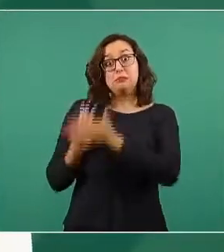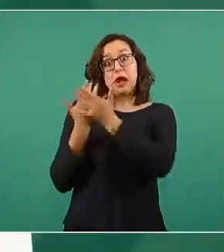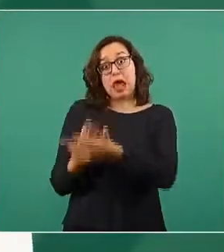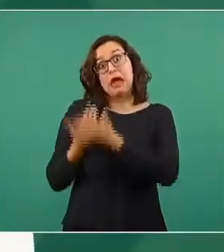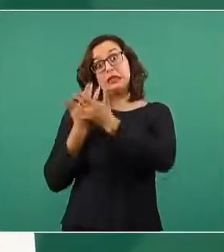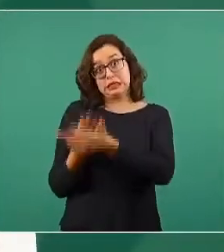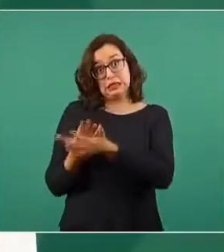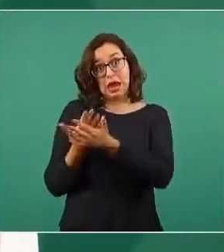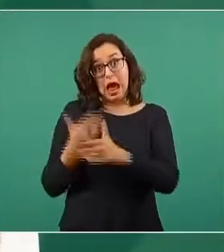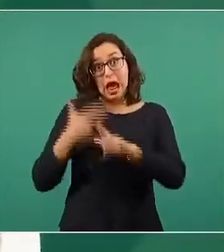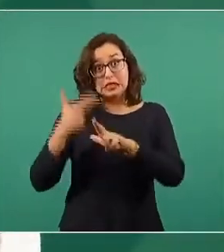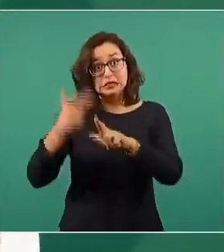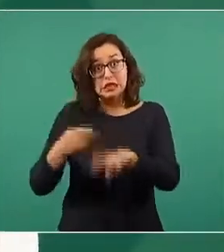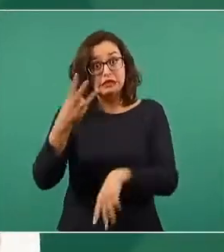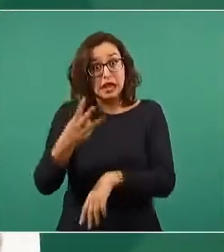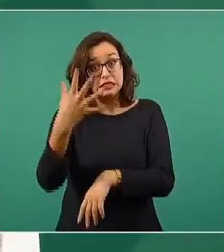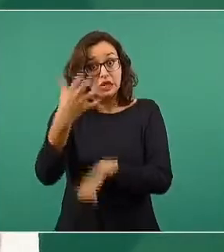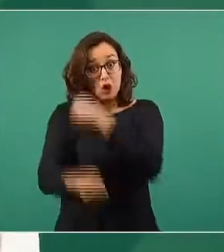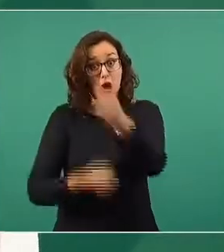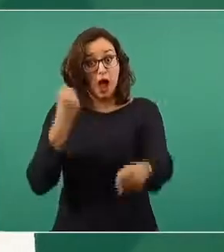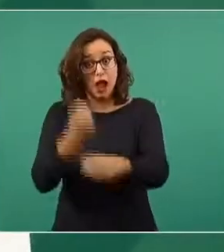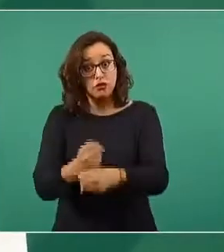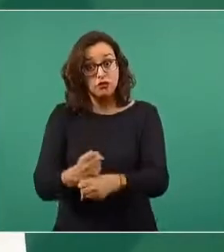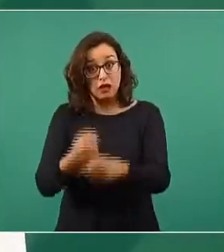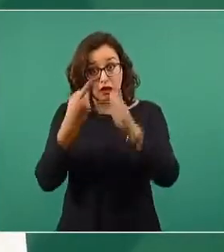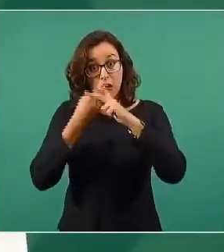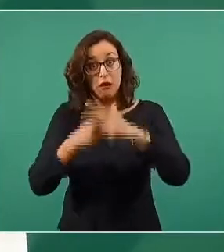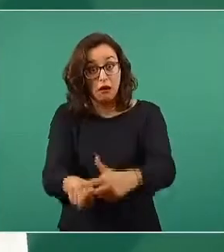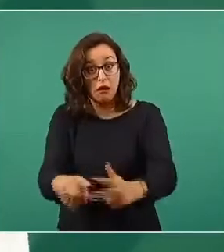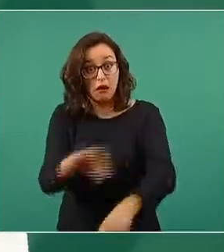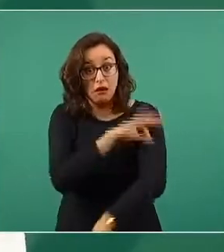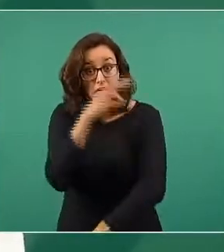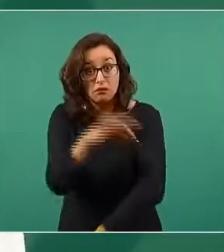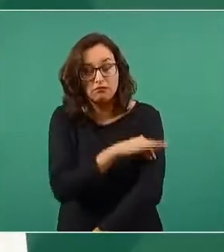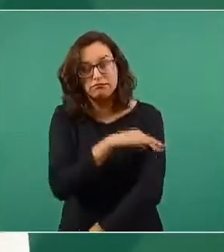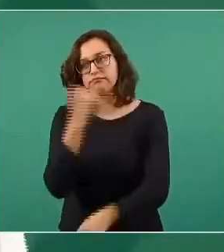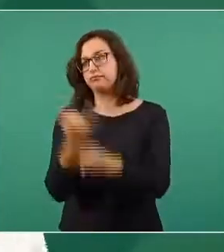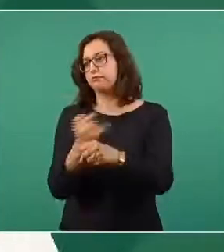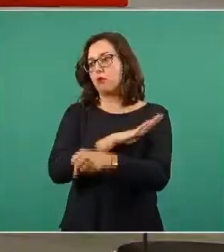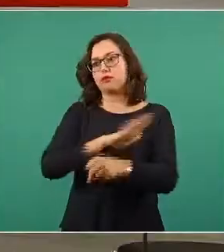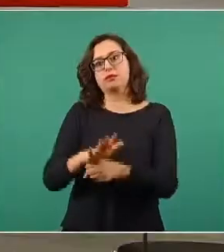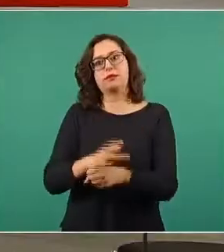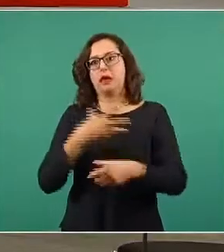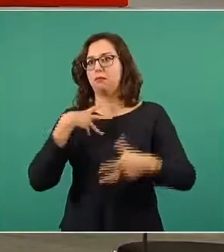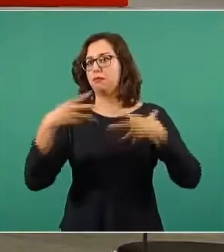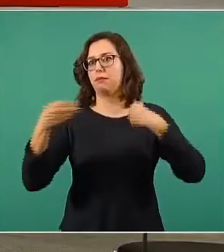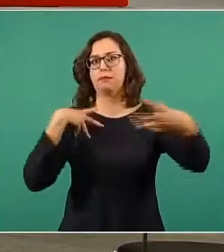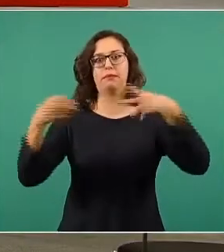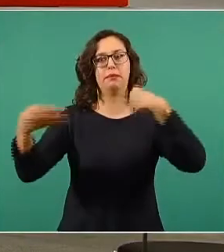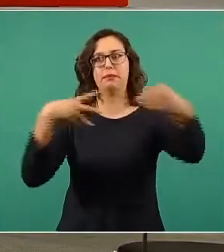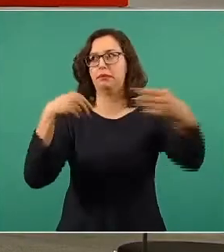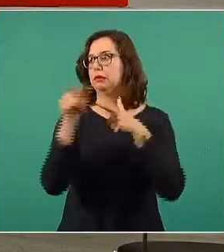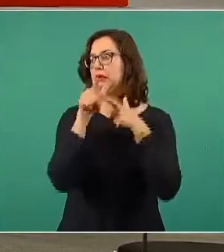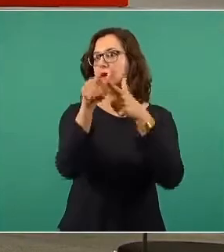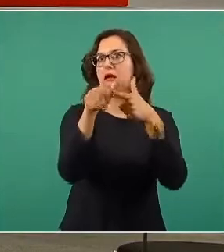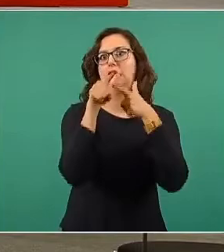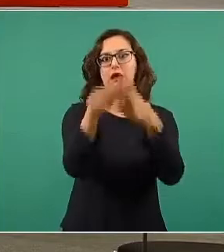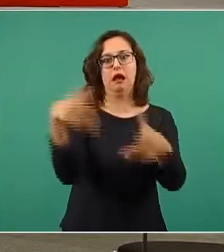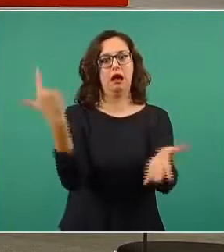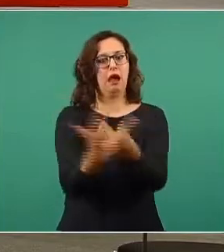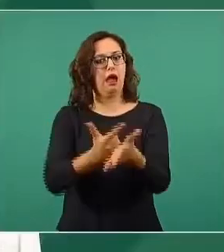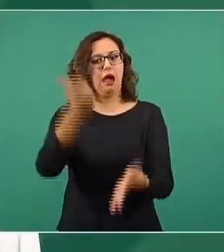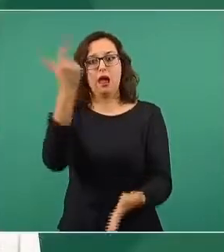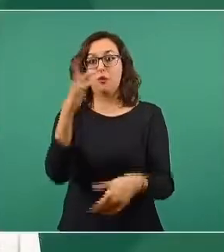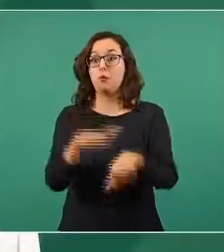tener vacunas, porque entonces el daño que causaría la epidemia sería muy grande. Entonces, en el momento en que esa razón